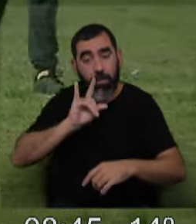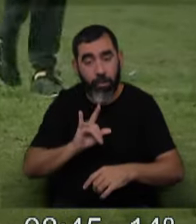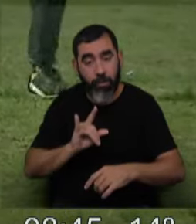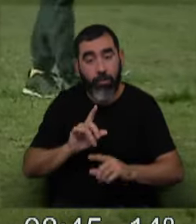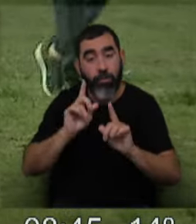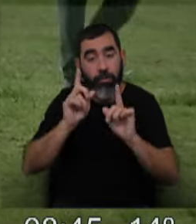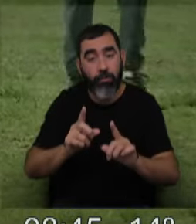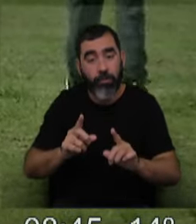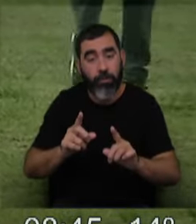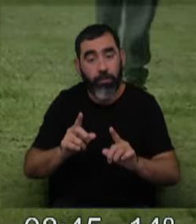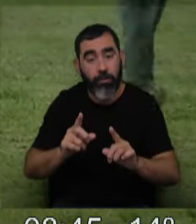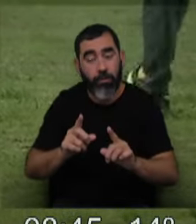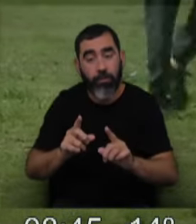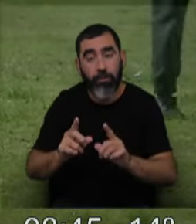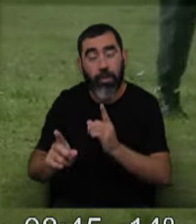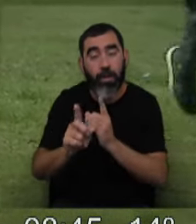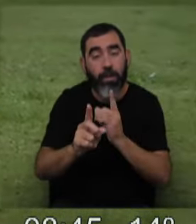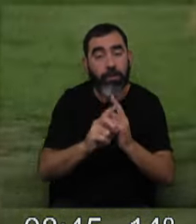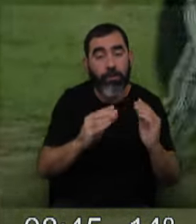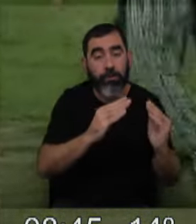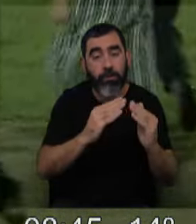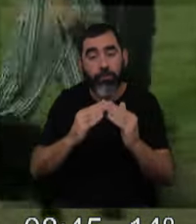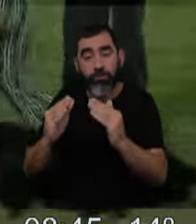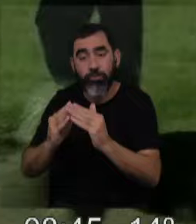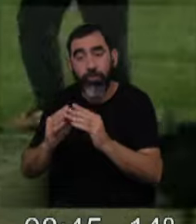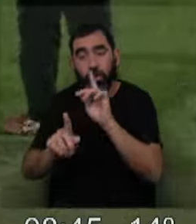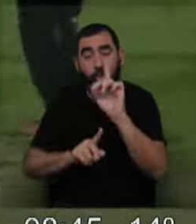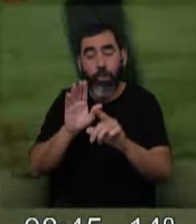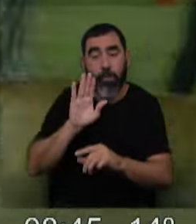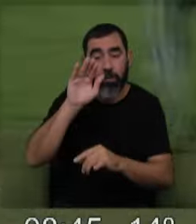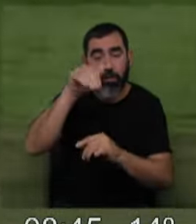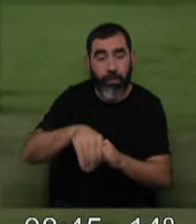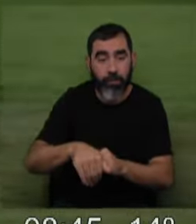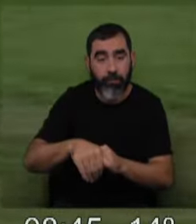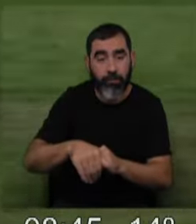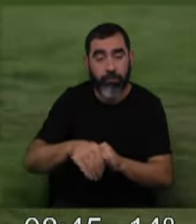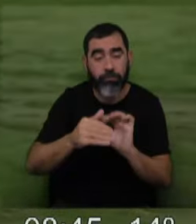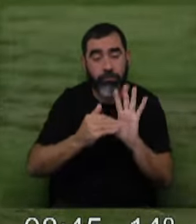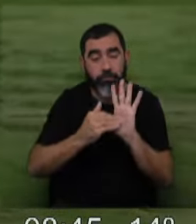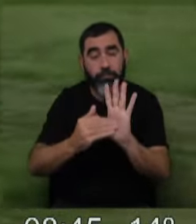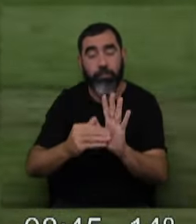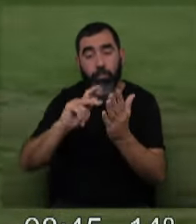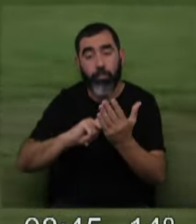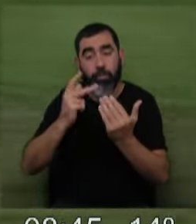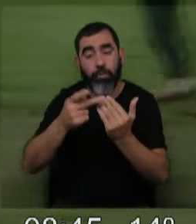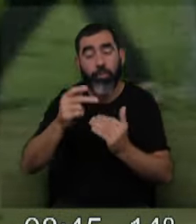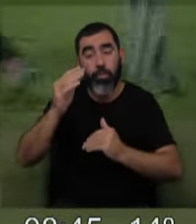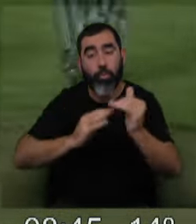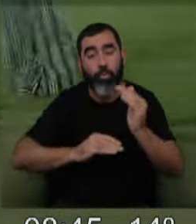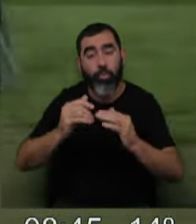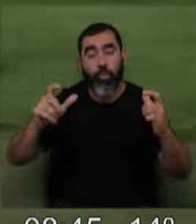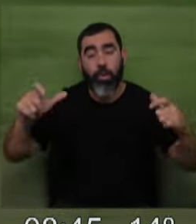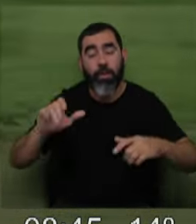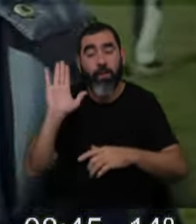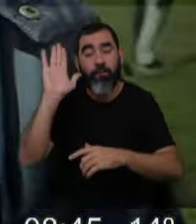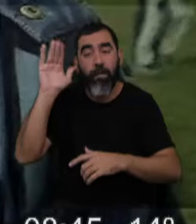También trabajaron con el Consultorio de Atención a la Vivienda y el Hábitat de la Universidad de la República y presentaron un proyecto para construir una canchita de